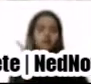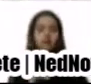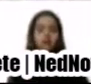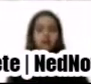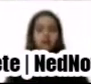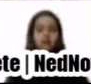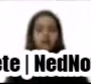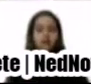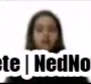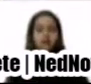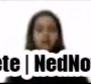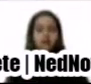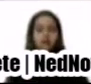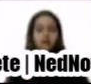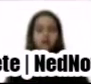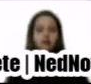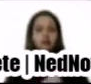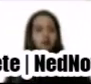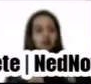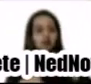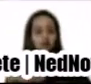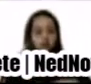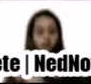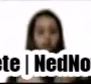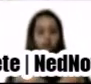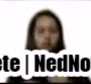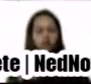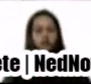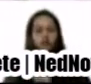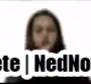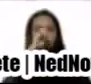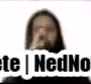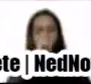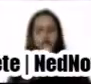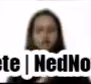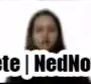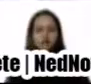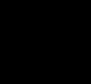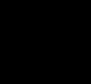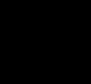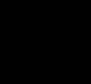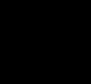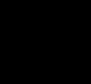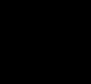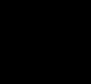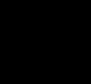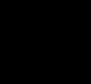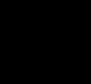convalidado después. O sea, definitivamente hemos seguido dando pasos adelante.